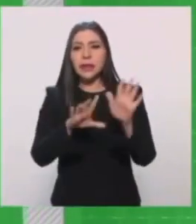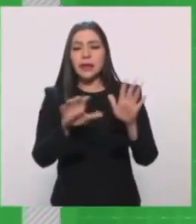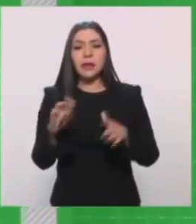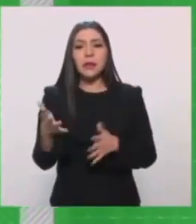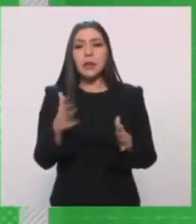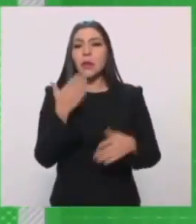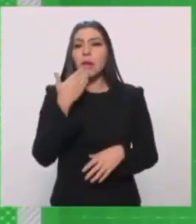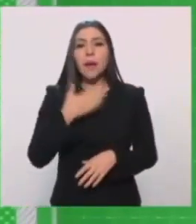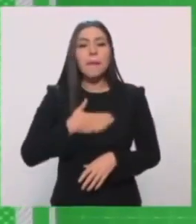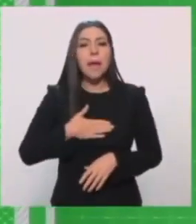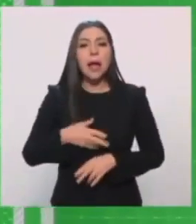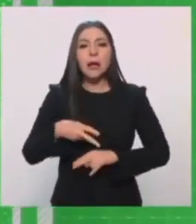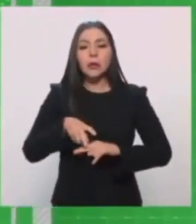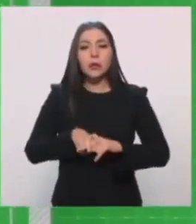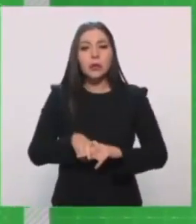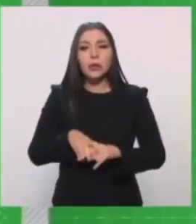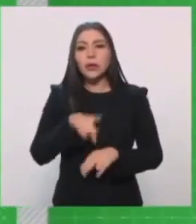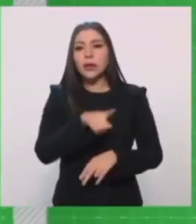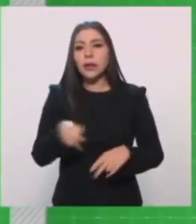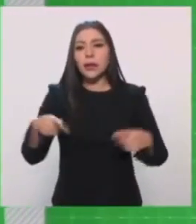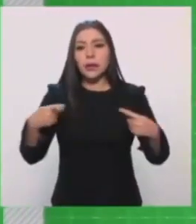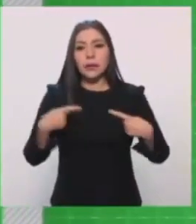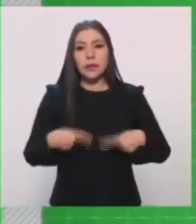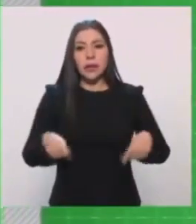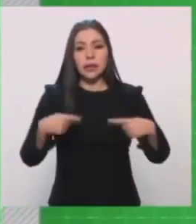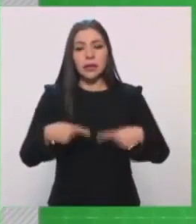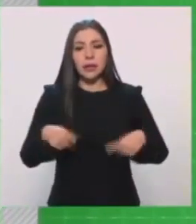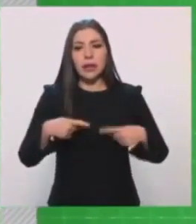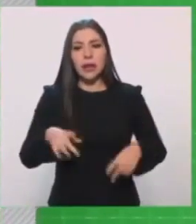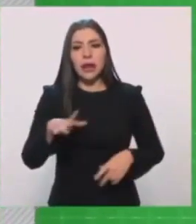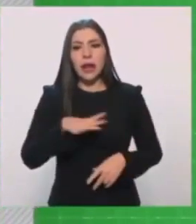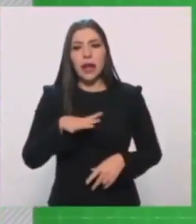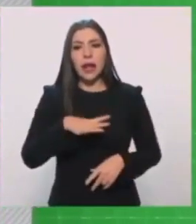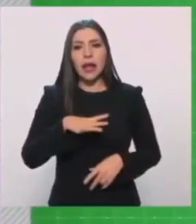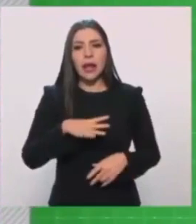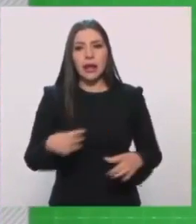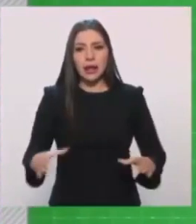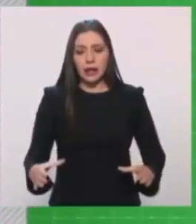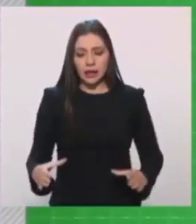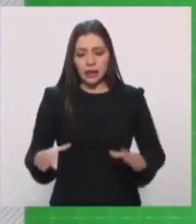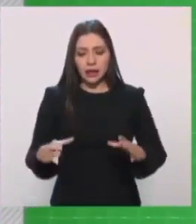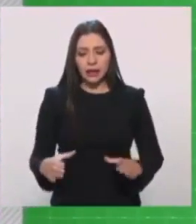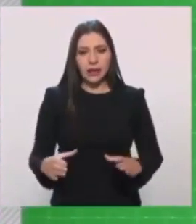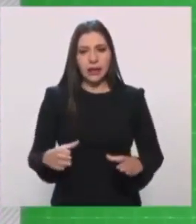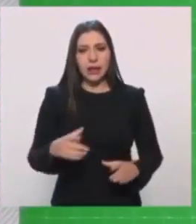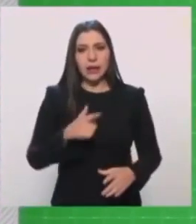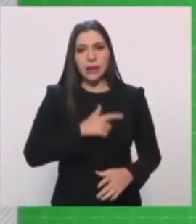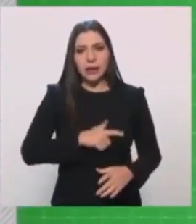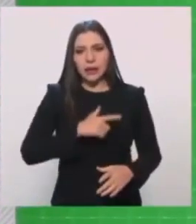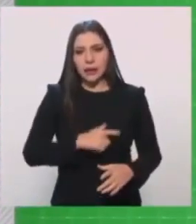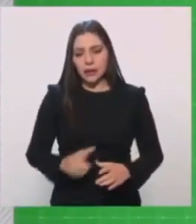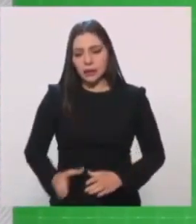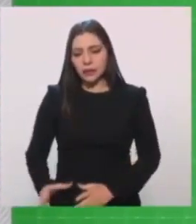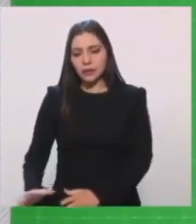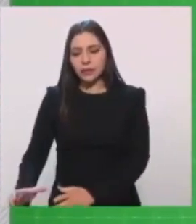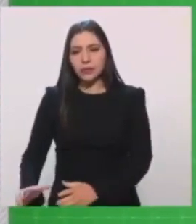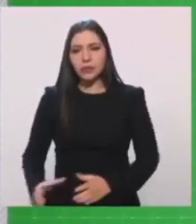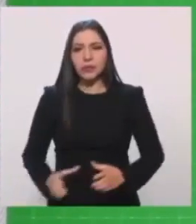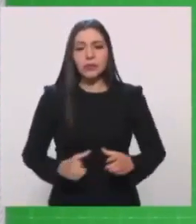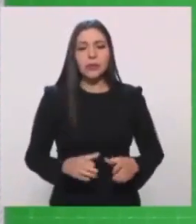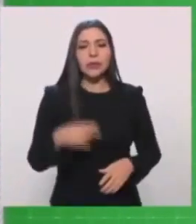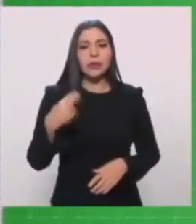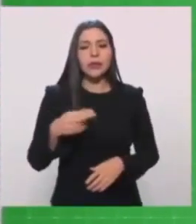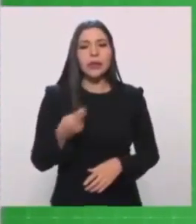WC, lo que hacía la gente era tener una pequeña basinica y se llamaban aguas de noche, y en